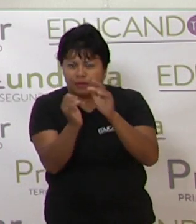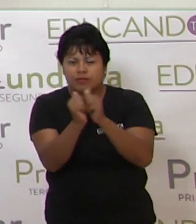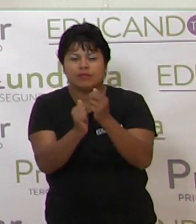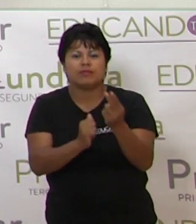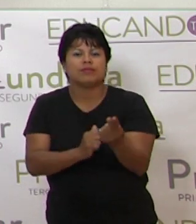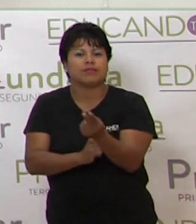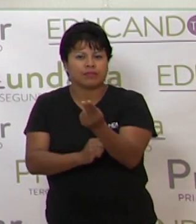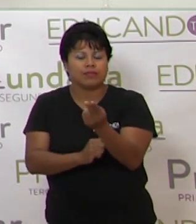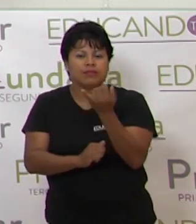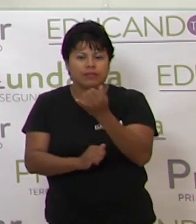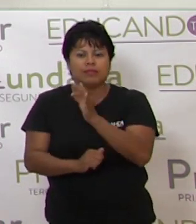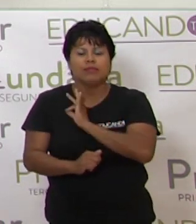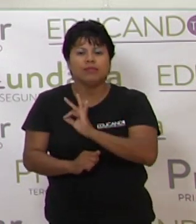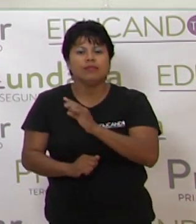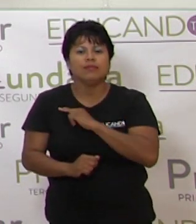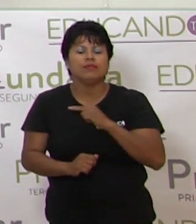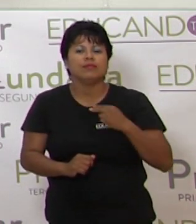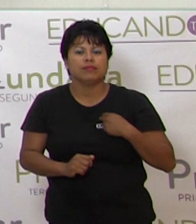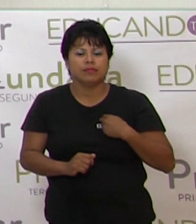y que estemos